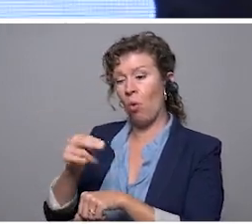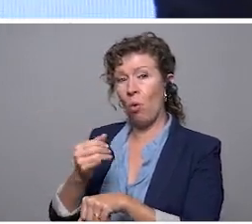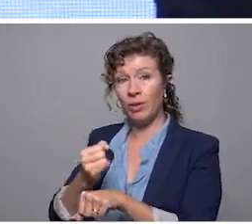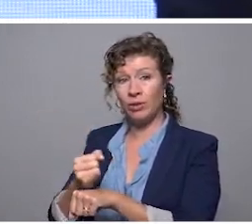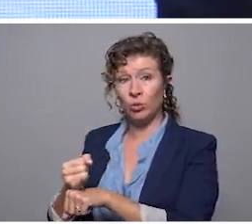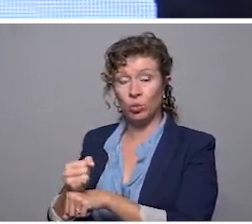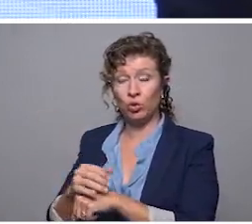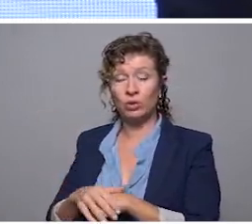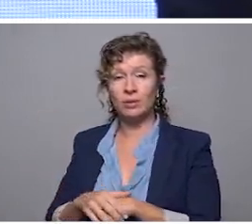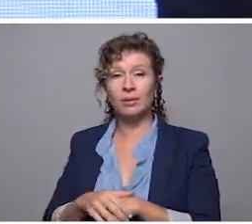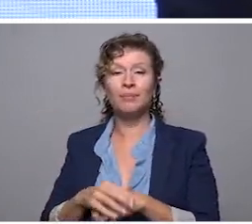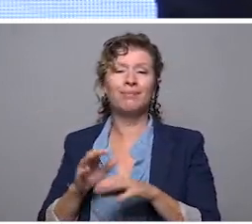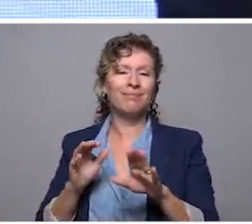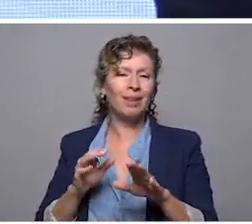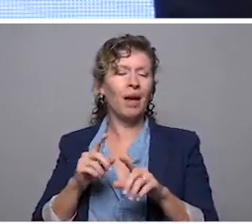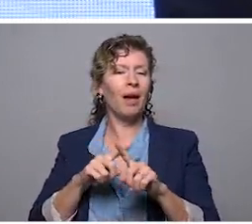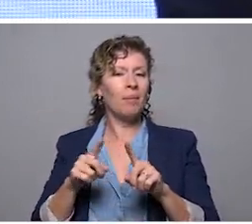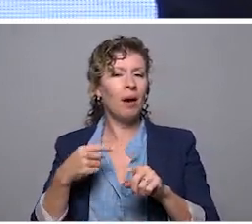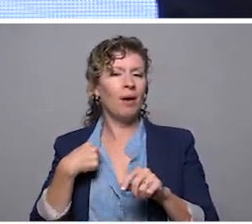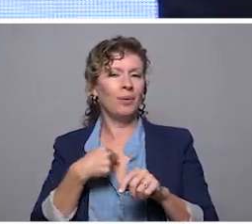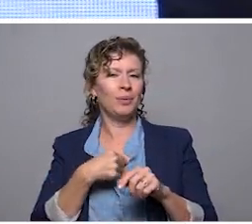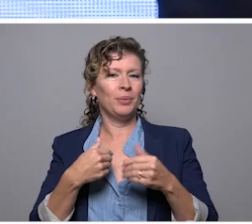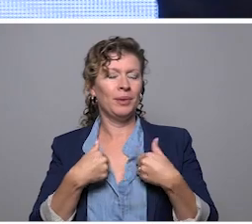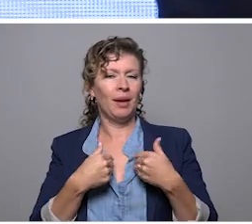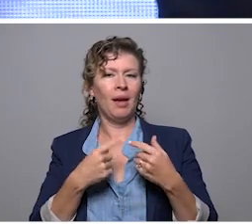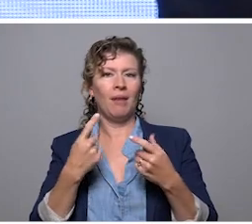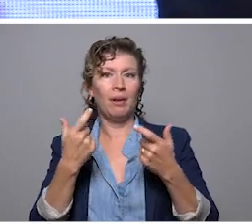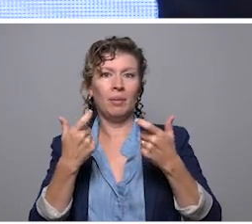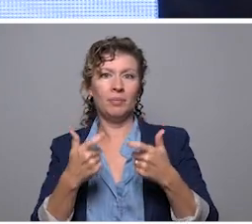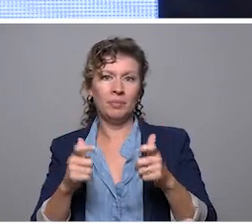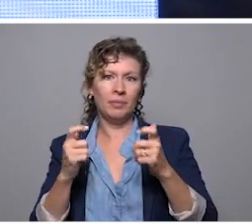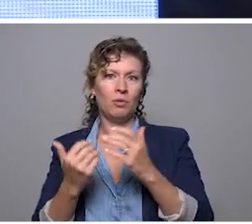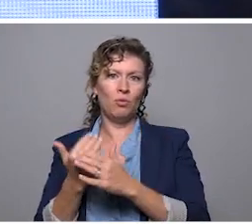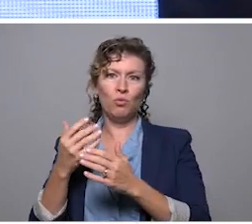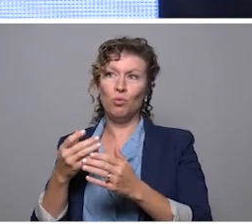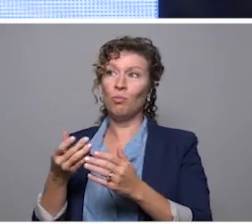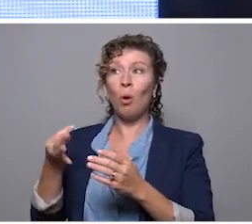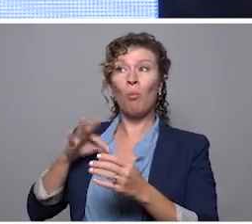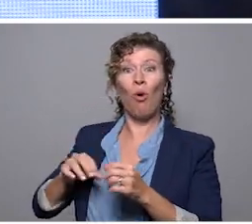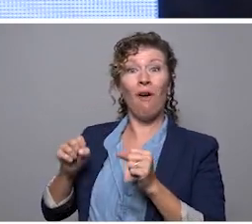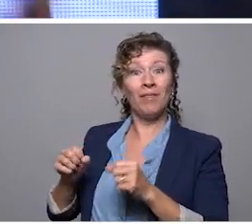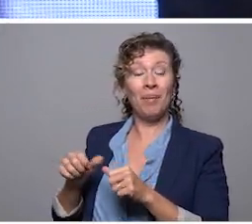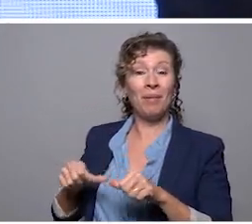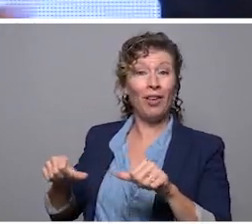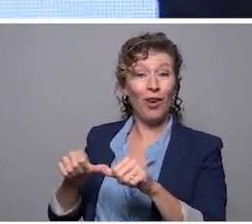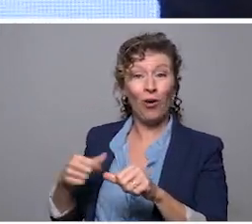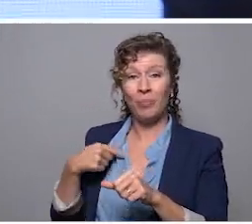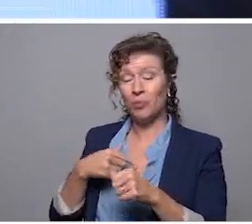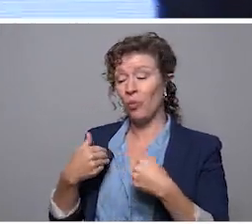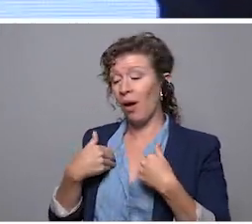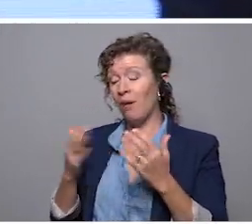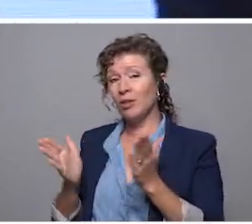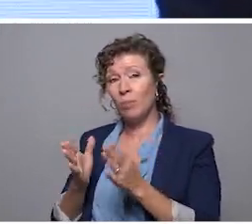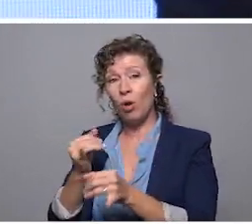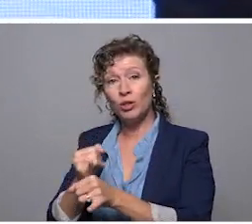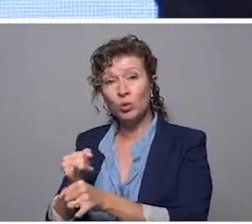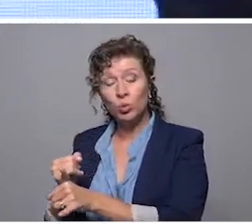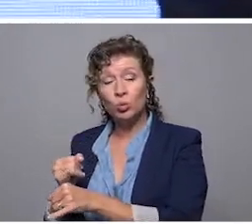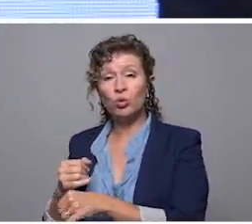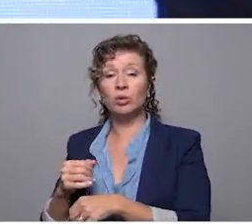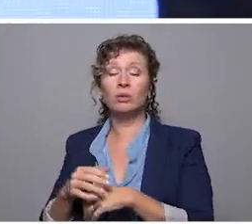pequeñas instituciones Entonces hubo que pelear y seguimos en esa lucha este conociendo experiencias